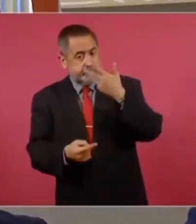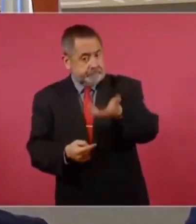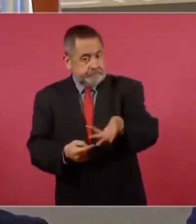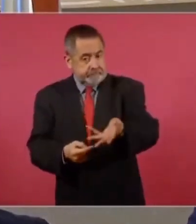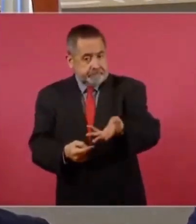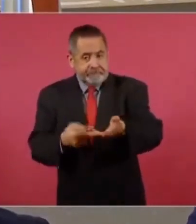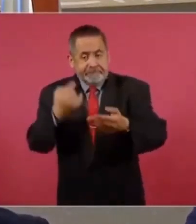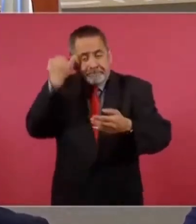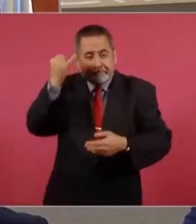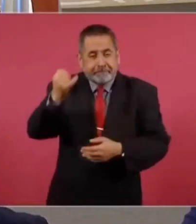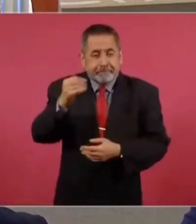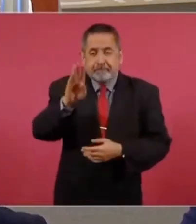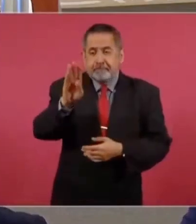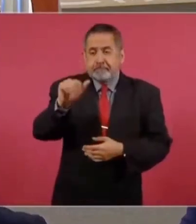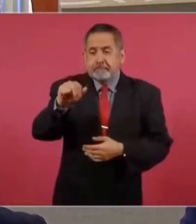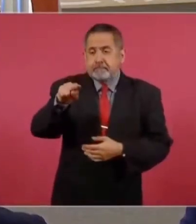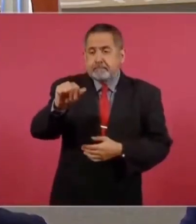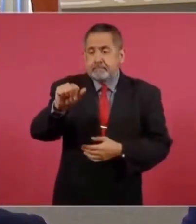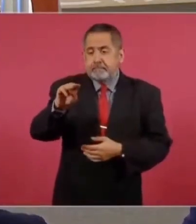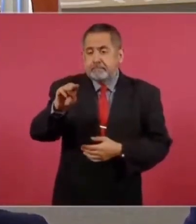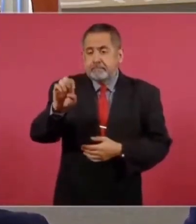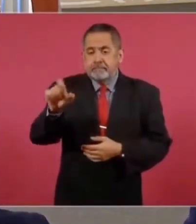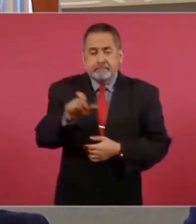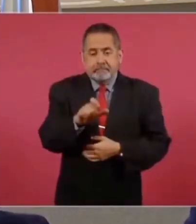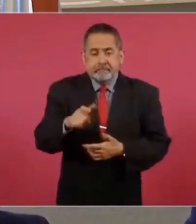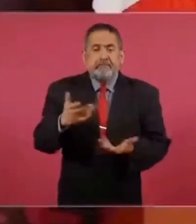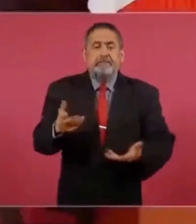imagínense Banamex.